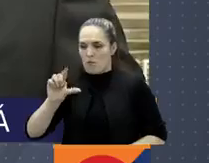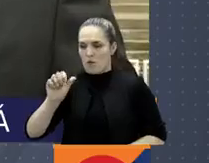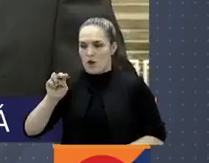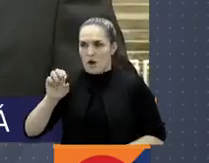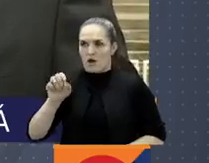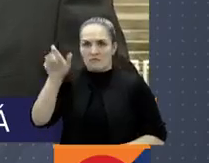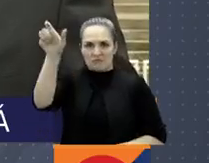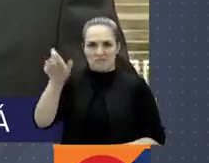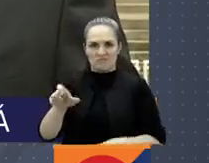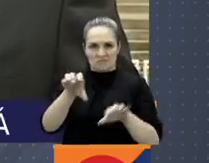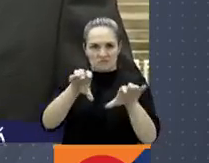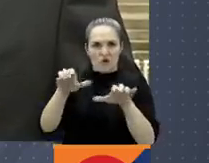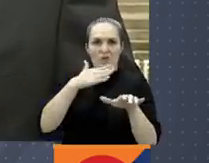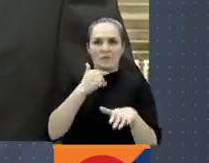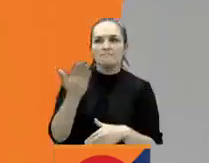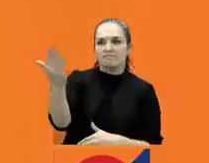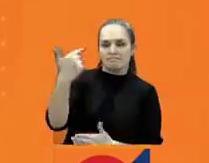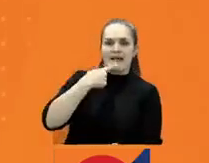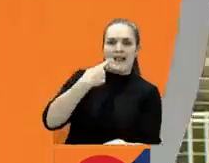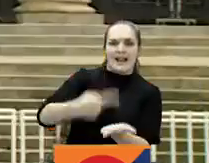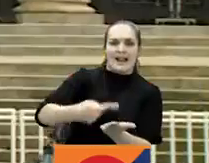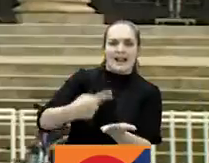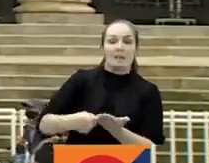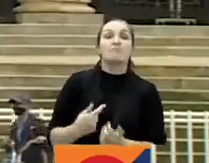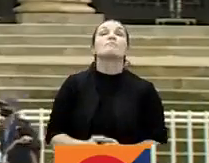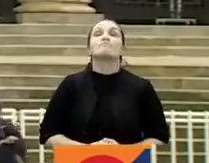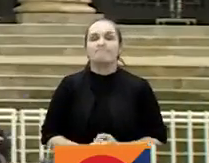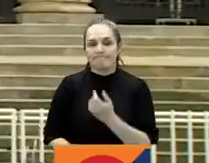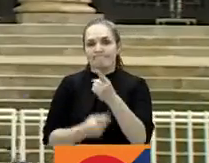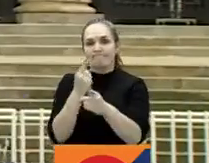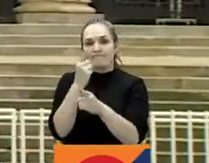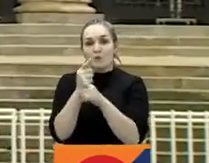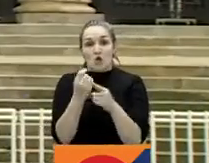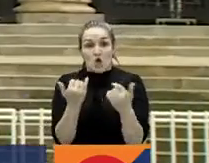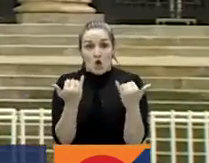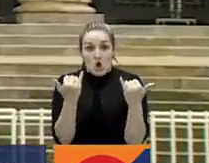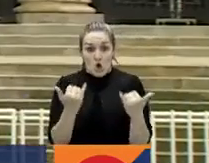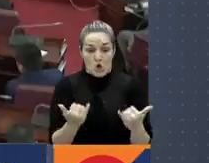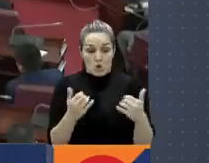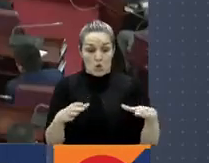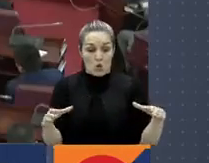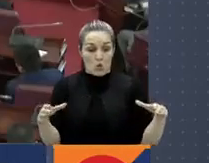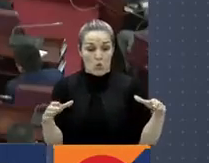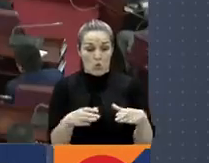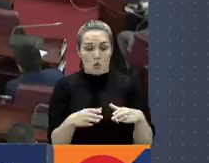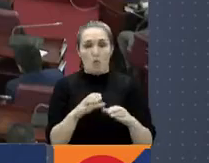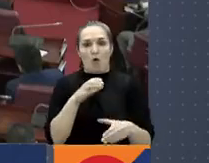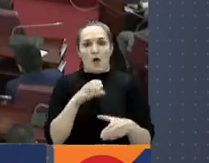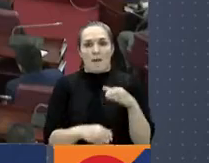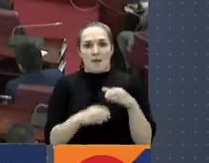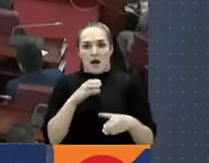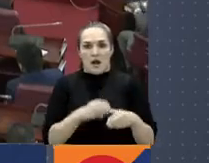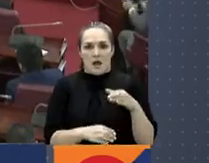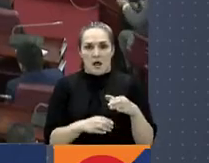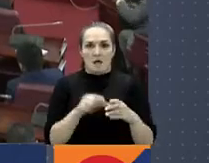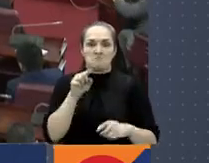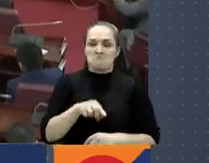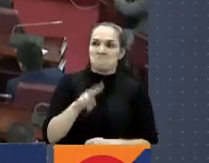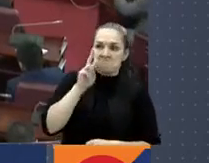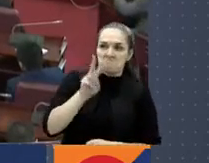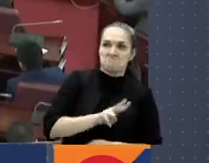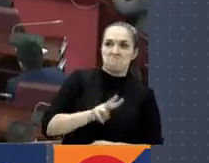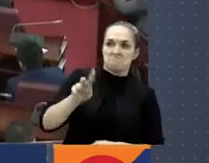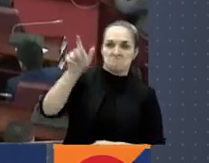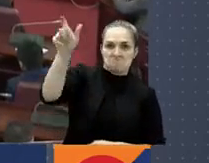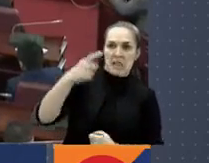hola jose fernando muy buenas tardes pues efectivamente hoy la plenaria de la cámara de representantes- decidirá si aplica o no la moción de censura al